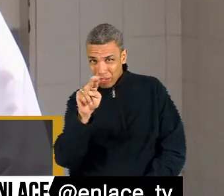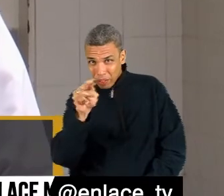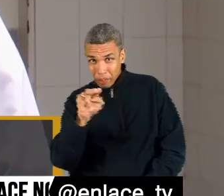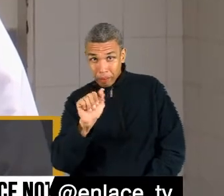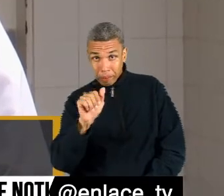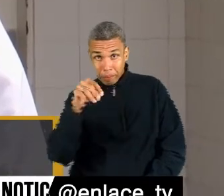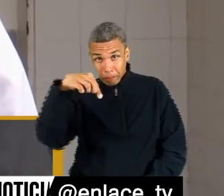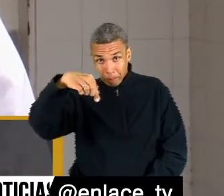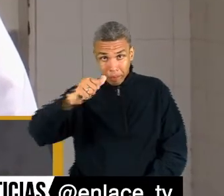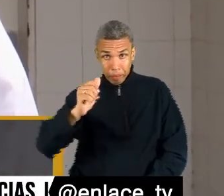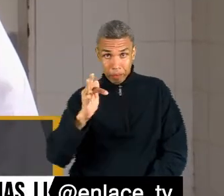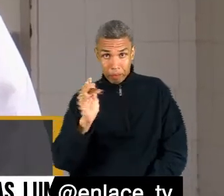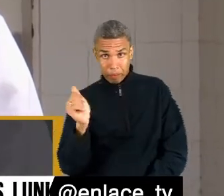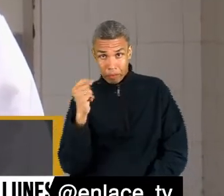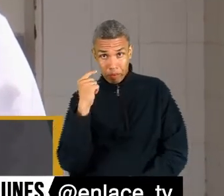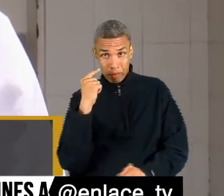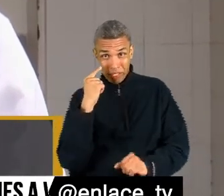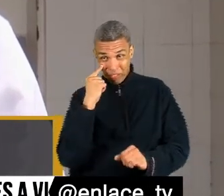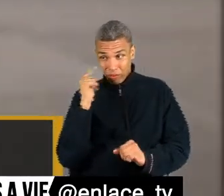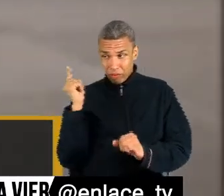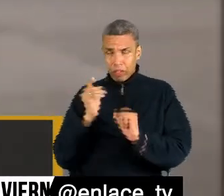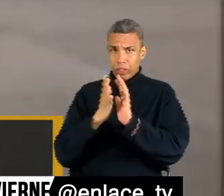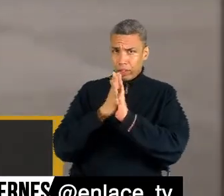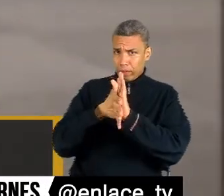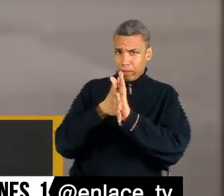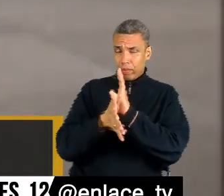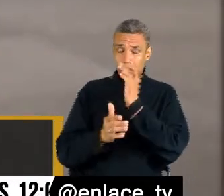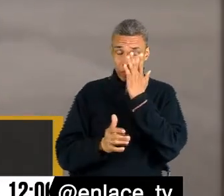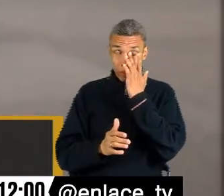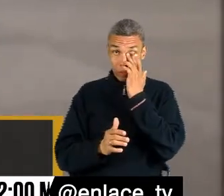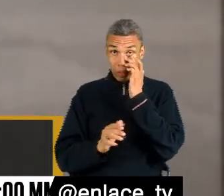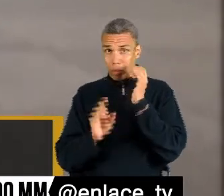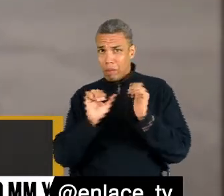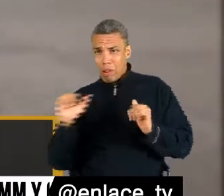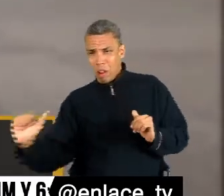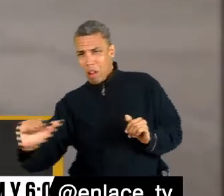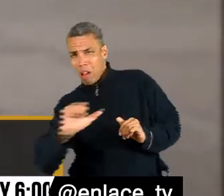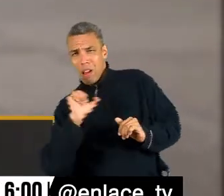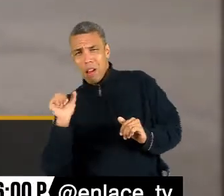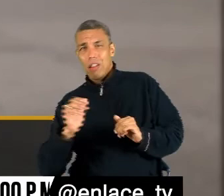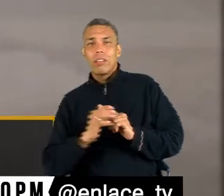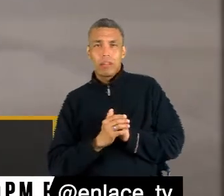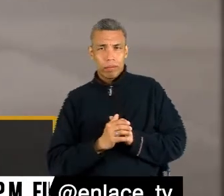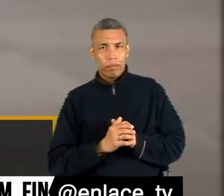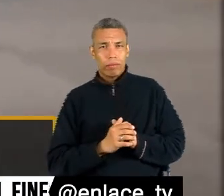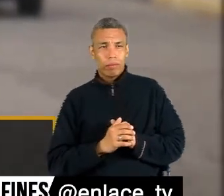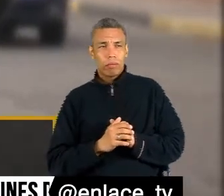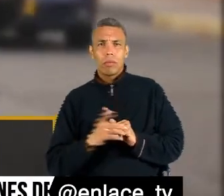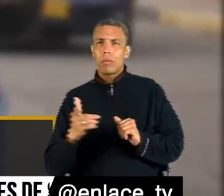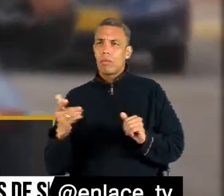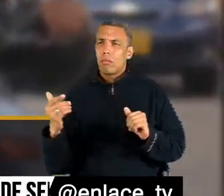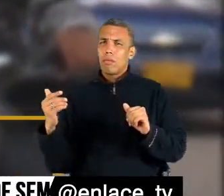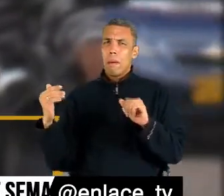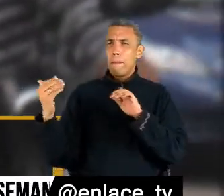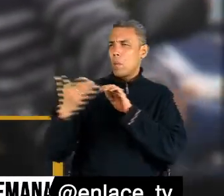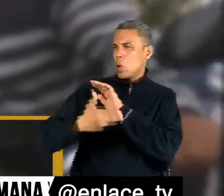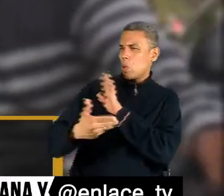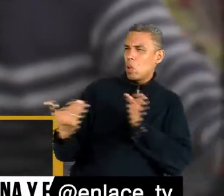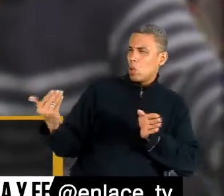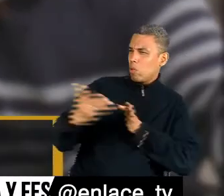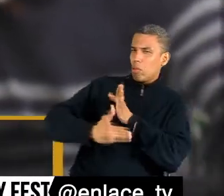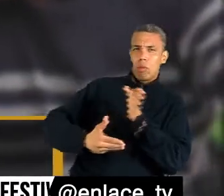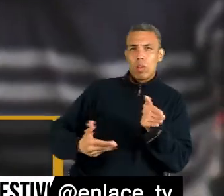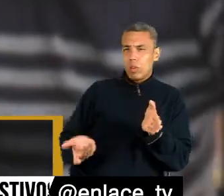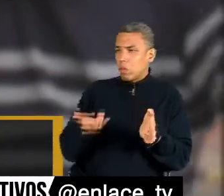han incrementado el que acuden muchísimas usuarias que han manifestado ser abusadas sexualmente. Nosotros,